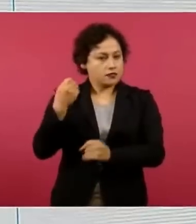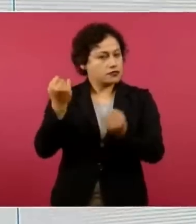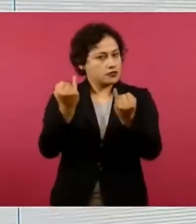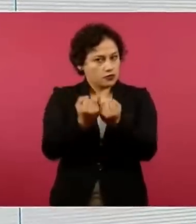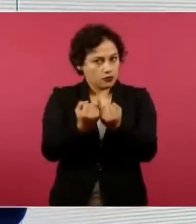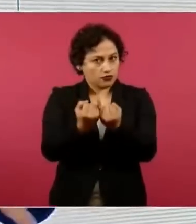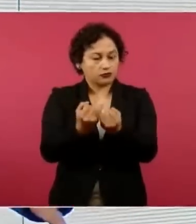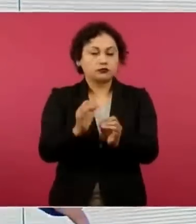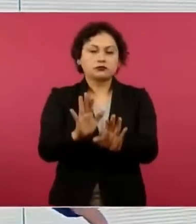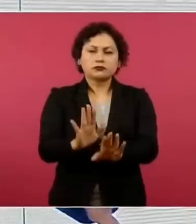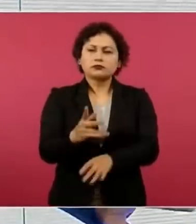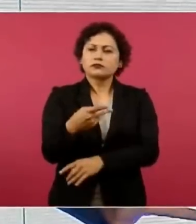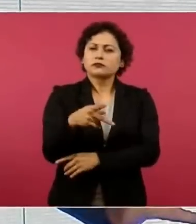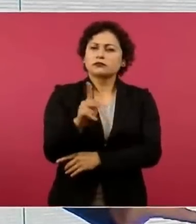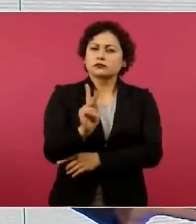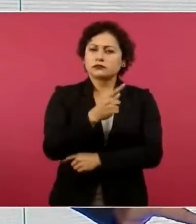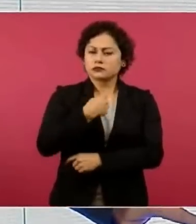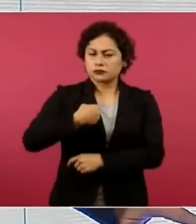Nosotros